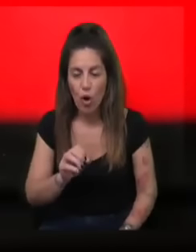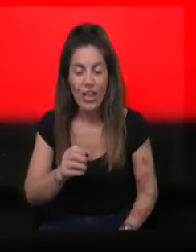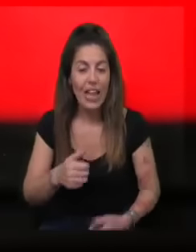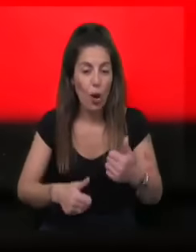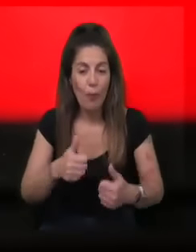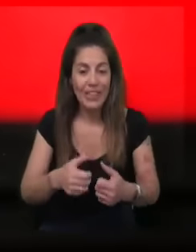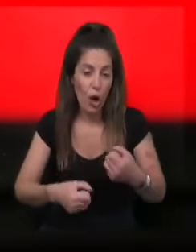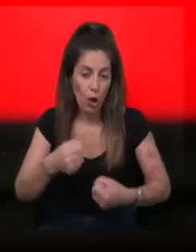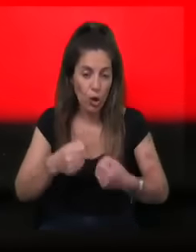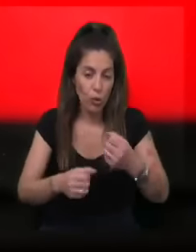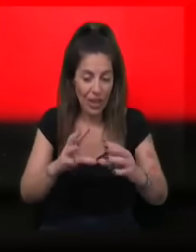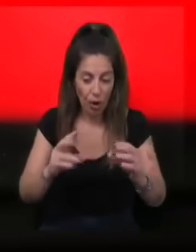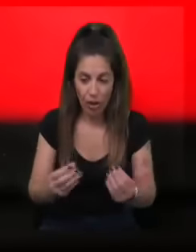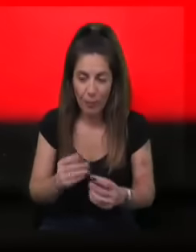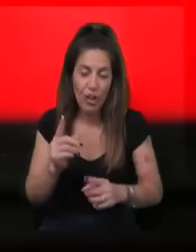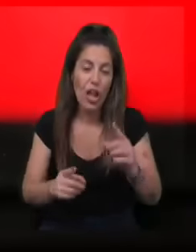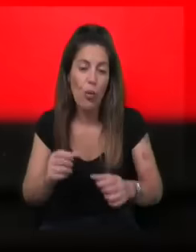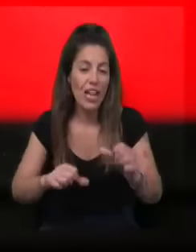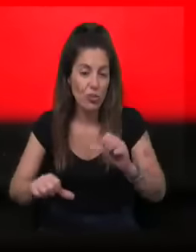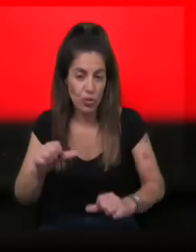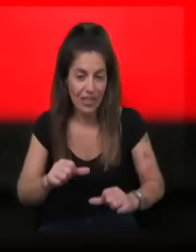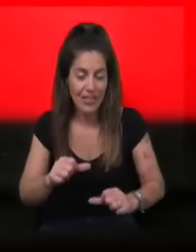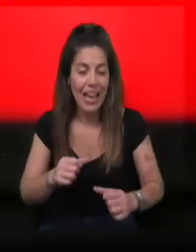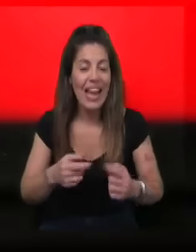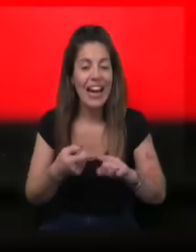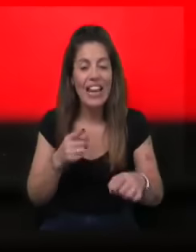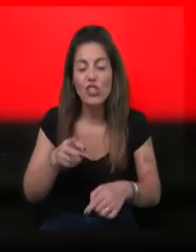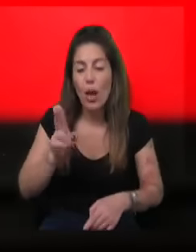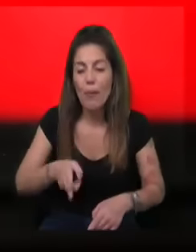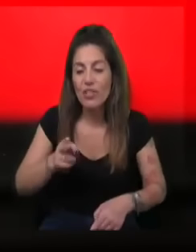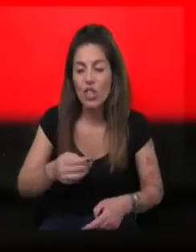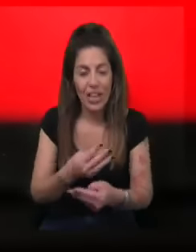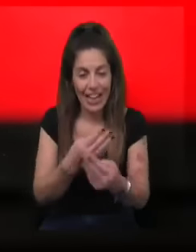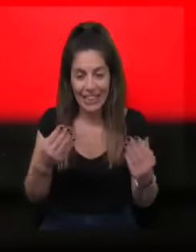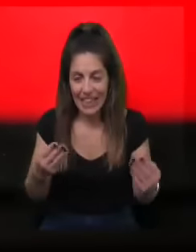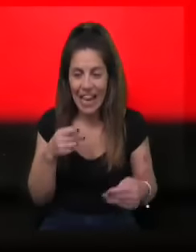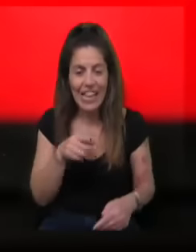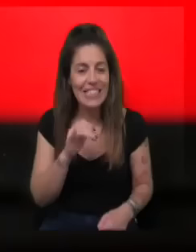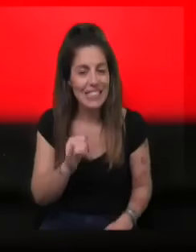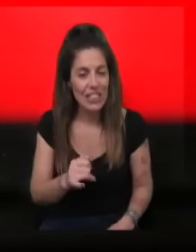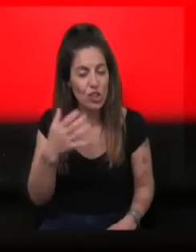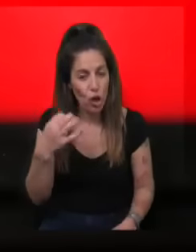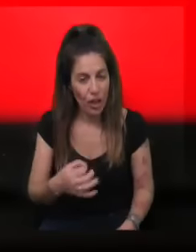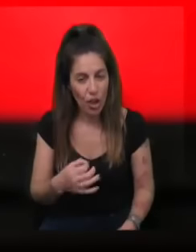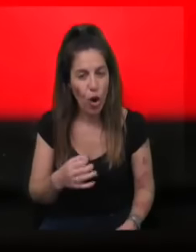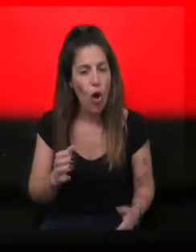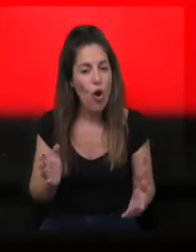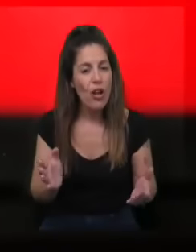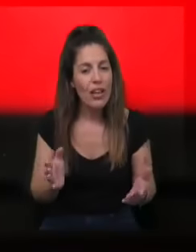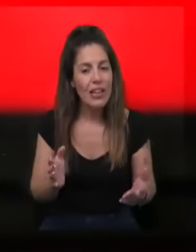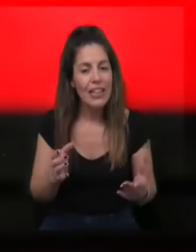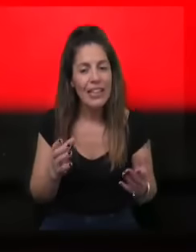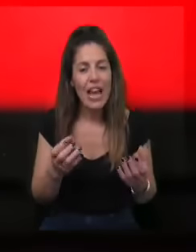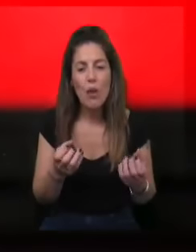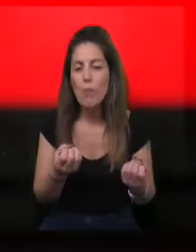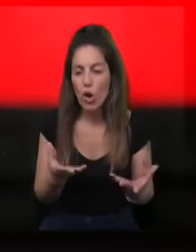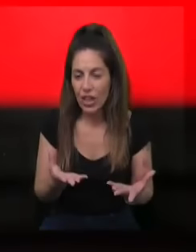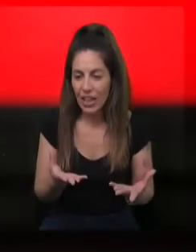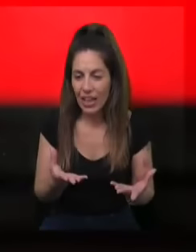pero pero eso con respecto a alguna sustancia con respecto a la prohibición en general ahí sí yo creo que hay unos motivos que son medio